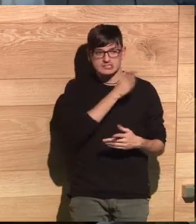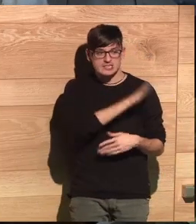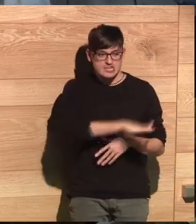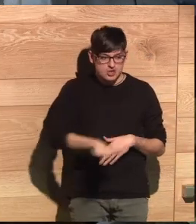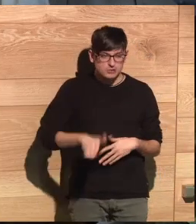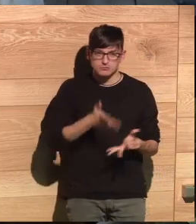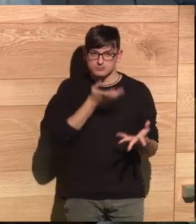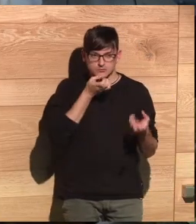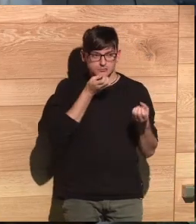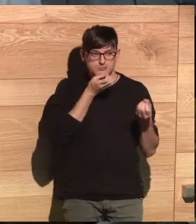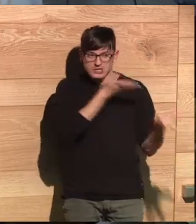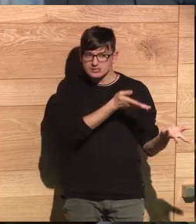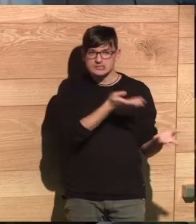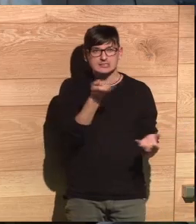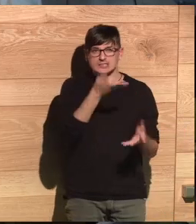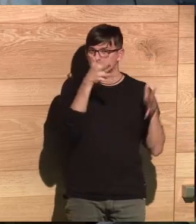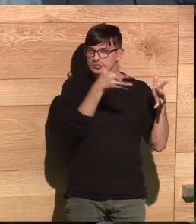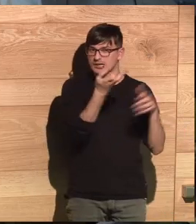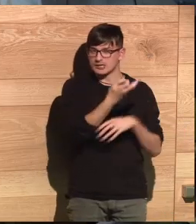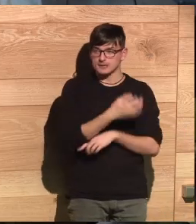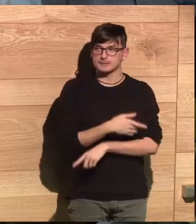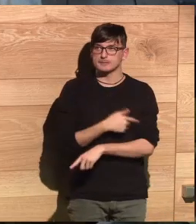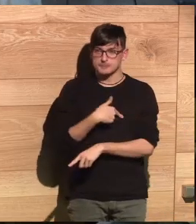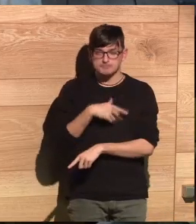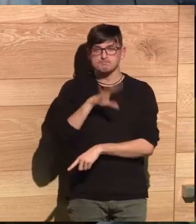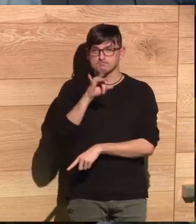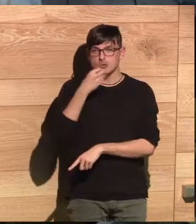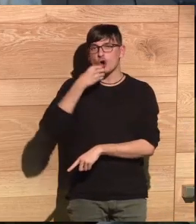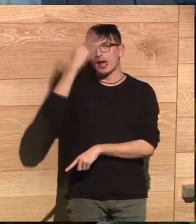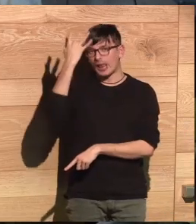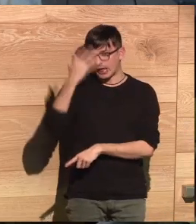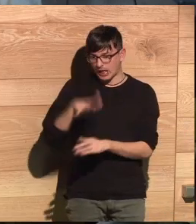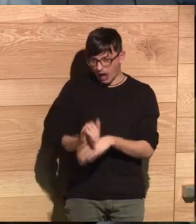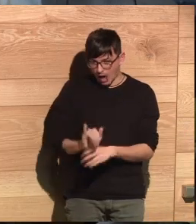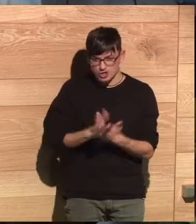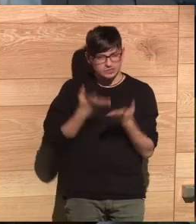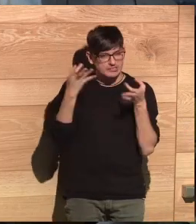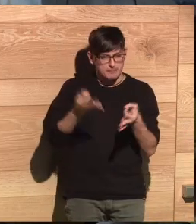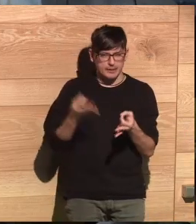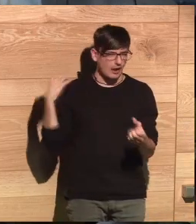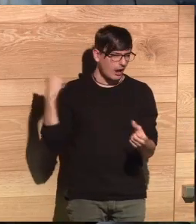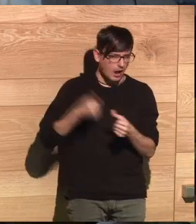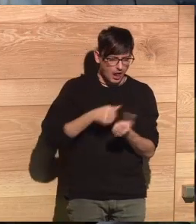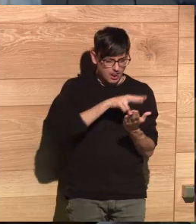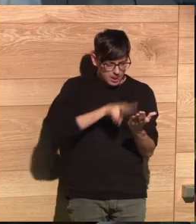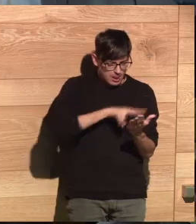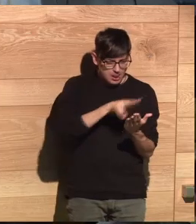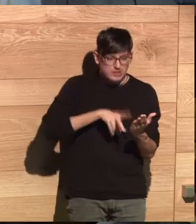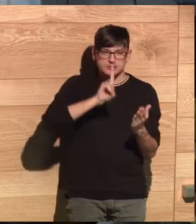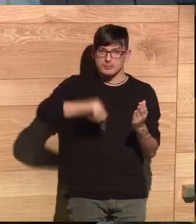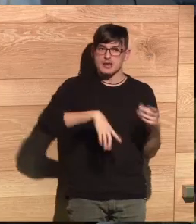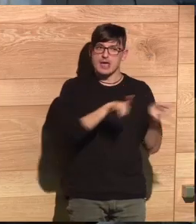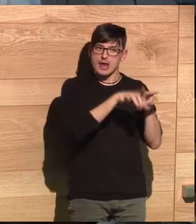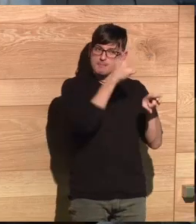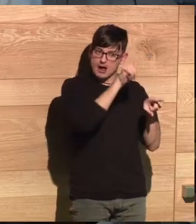vayan a acercar hasta No me cuentes cuentos. Bueno, a mí la verdad es que me habría encantado tenerlo. Yo he sido siempre muy lectora, pero también me habría encantado que lo tuviera mi hermano, por